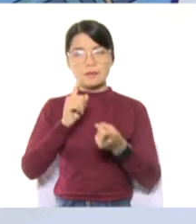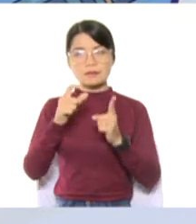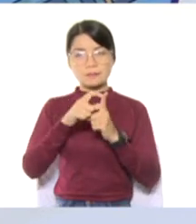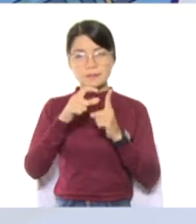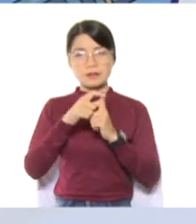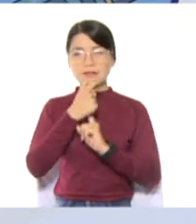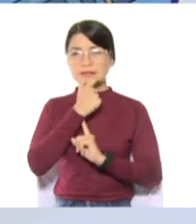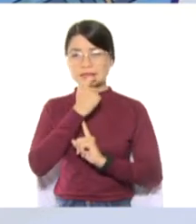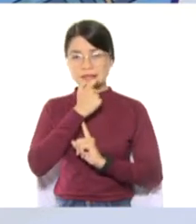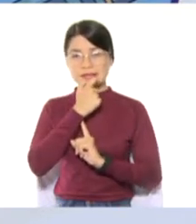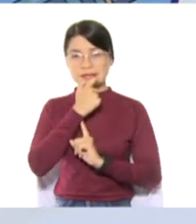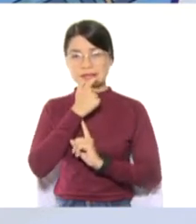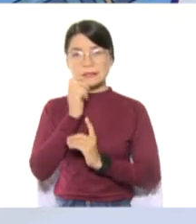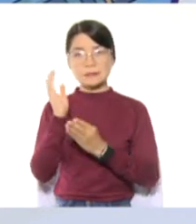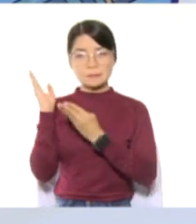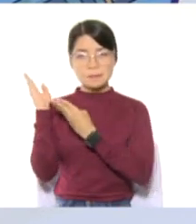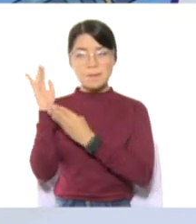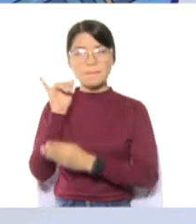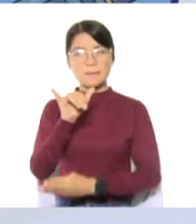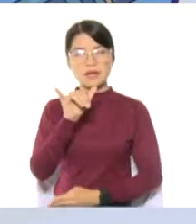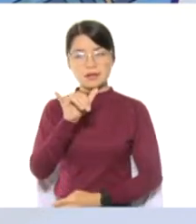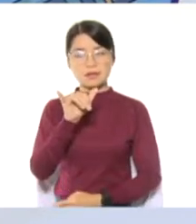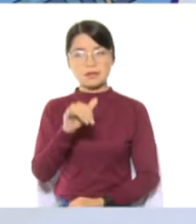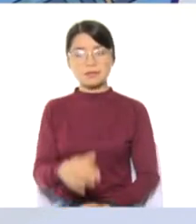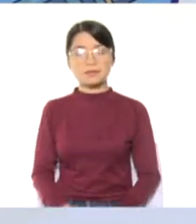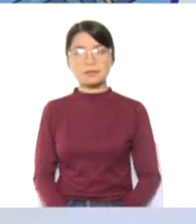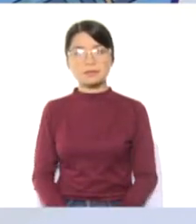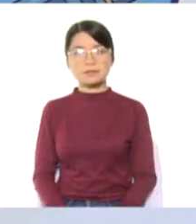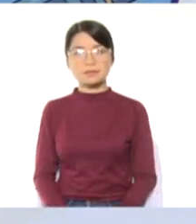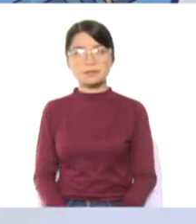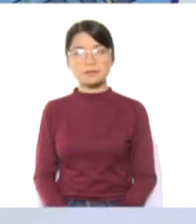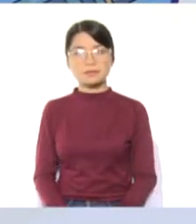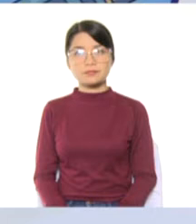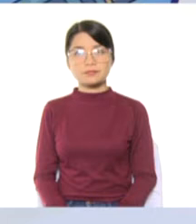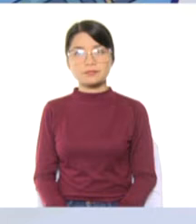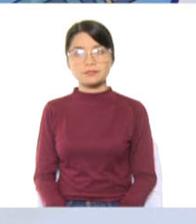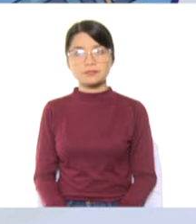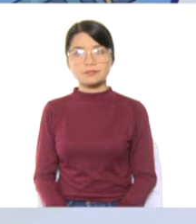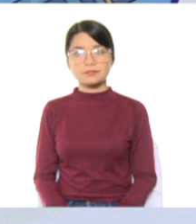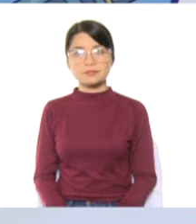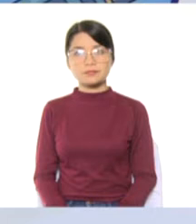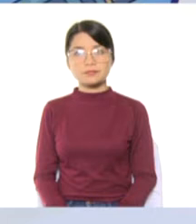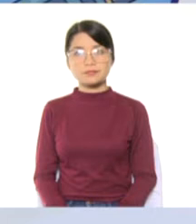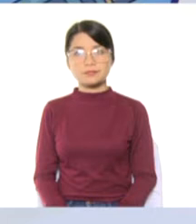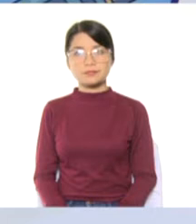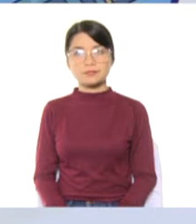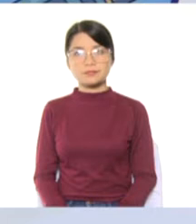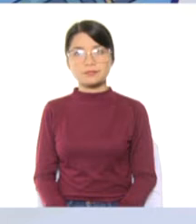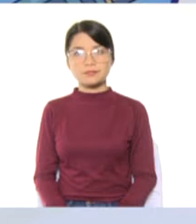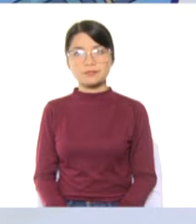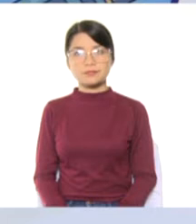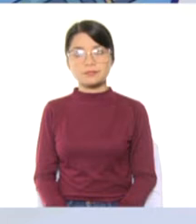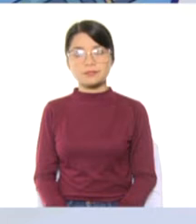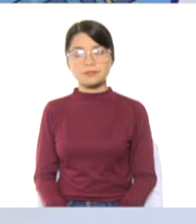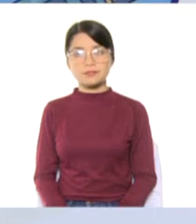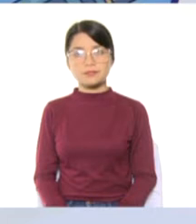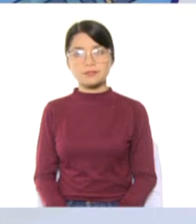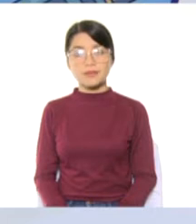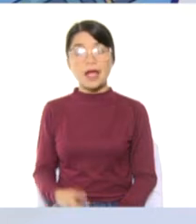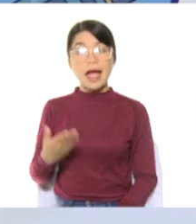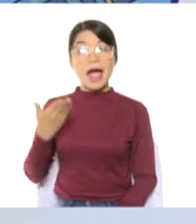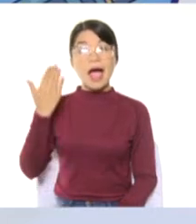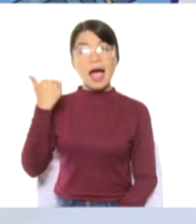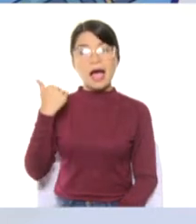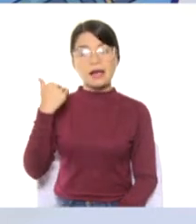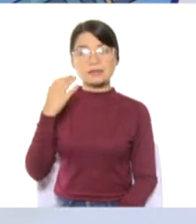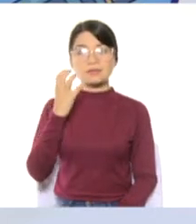10 minutes ago. Entonces, ago, ¿qué quiere decir? Hace. O sea, hace 5 minutos, ¿ok? Cuando yo digo, por